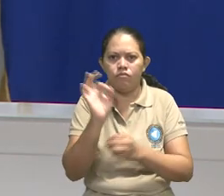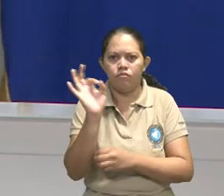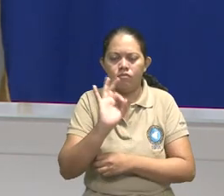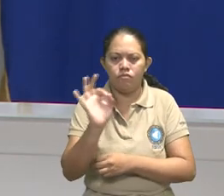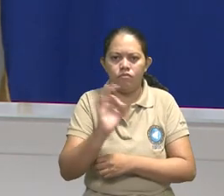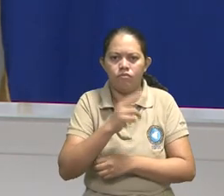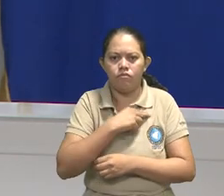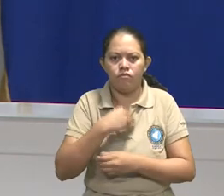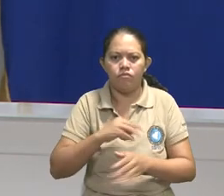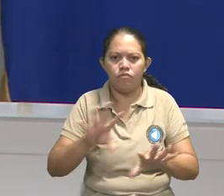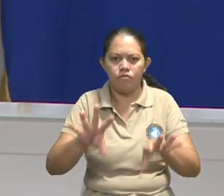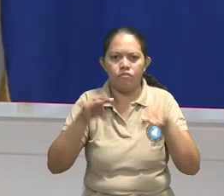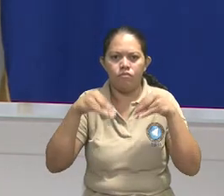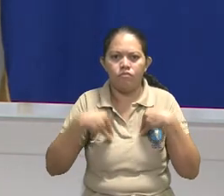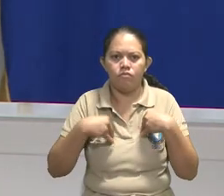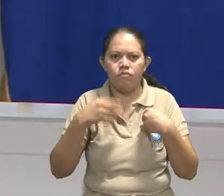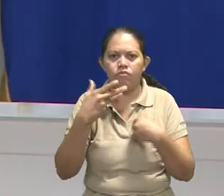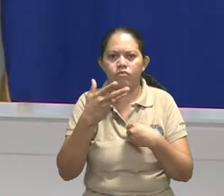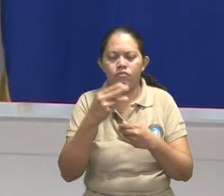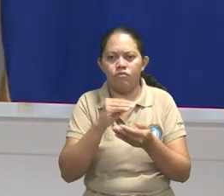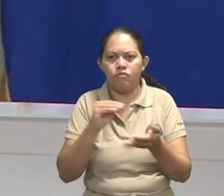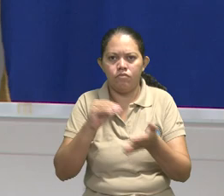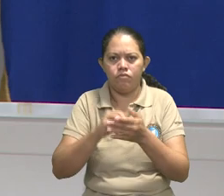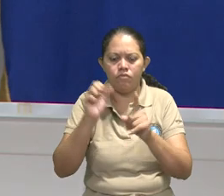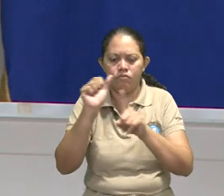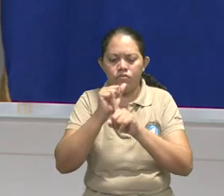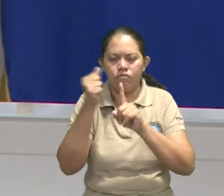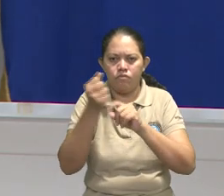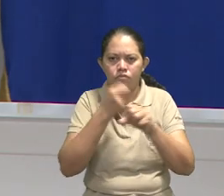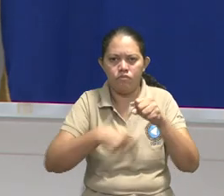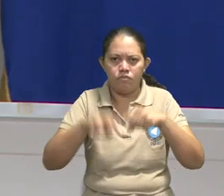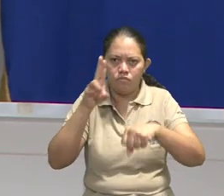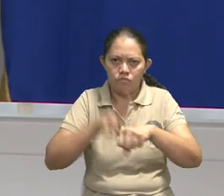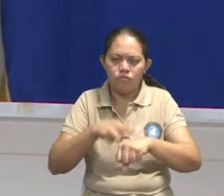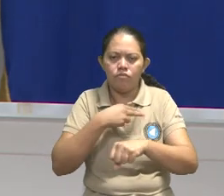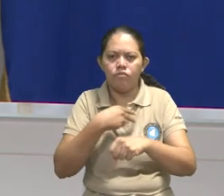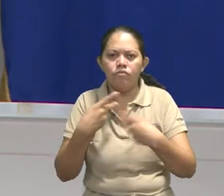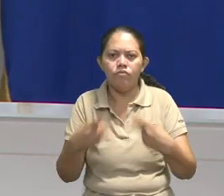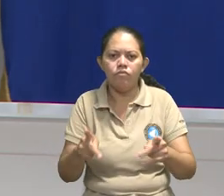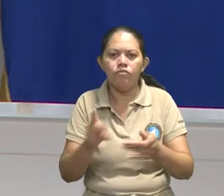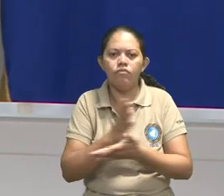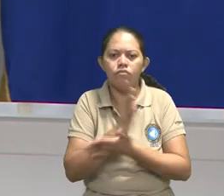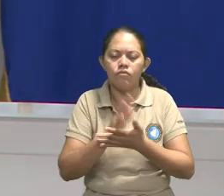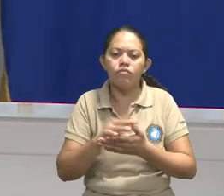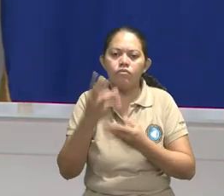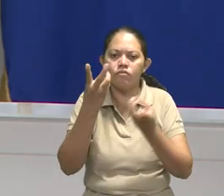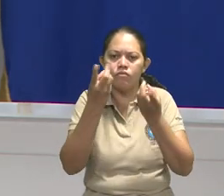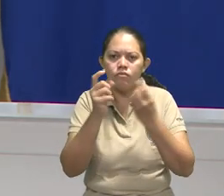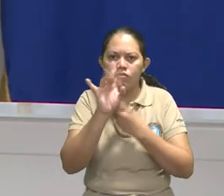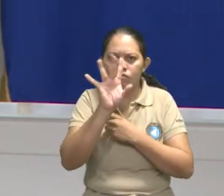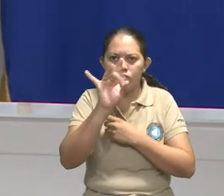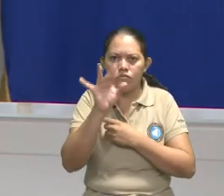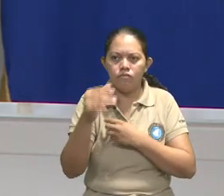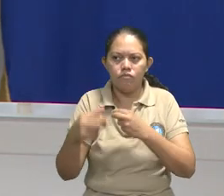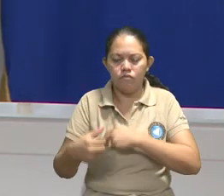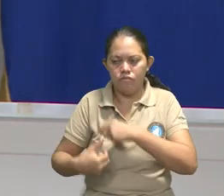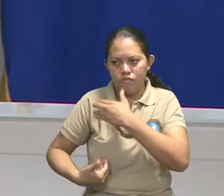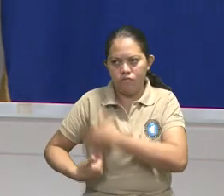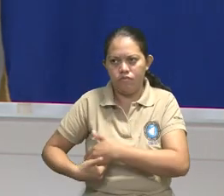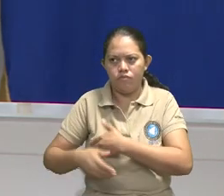reformas, aprobado por la Honorable Asamblea Nacional en fecha 15 de abril del